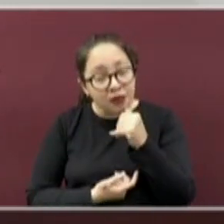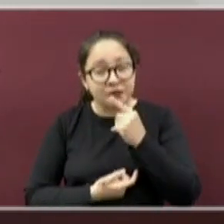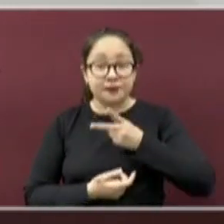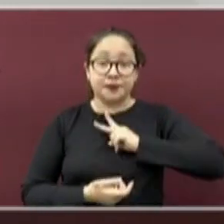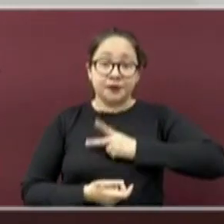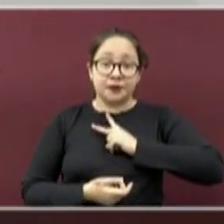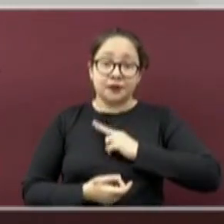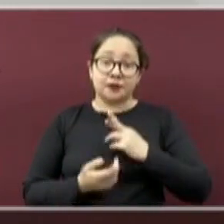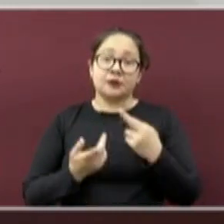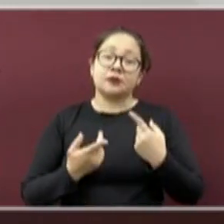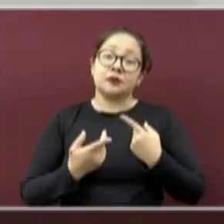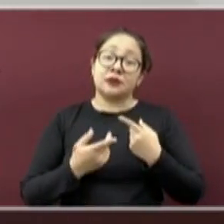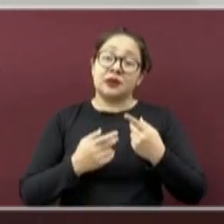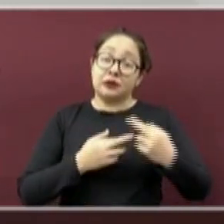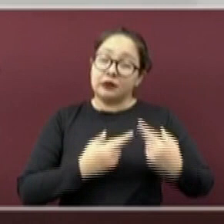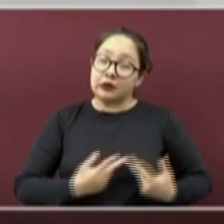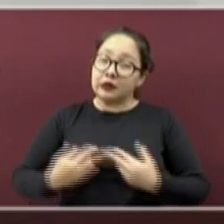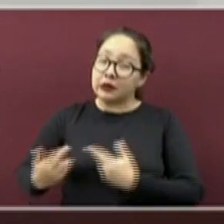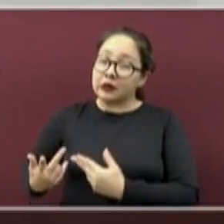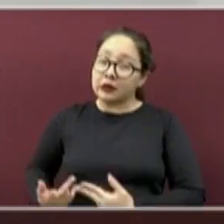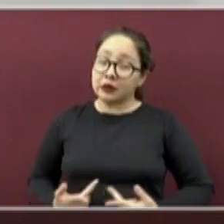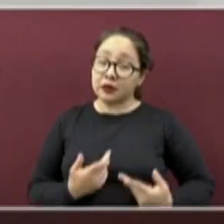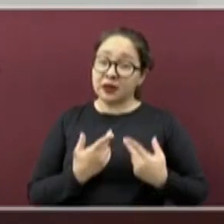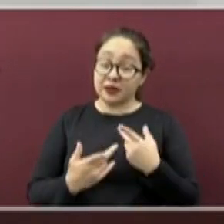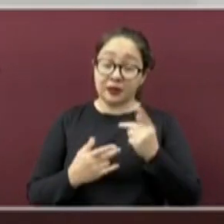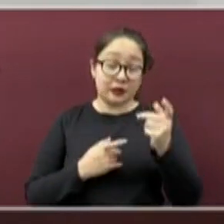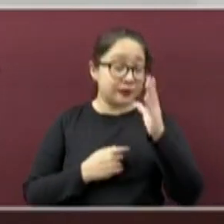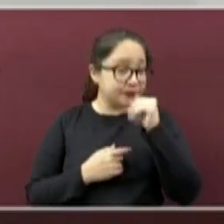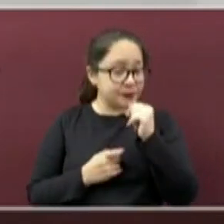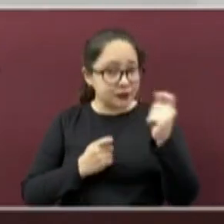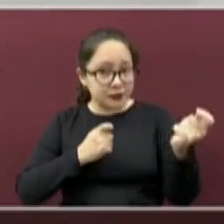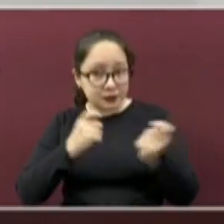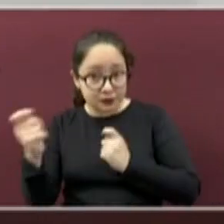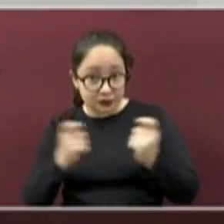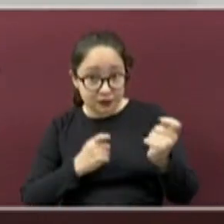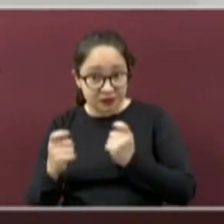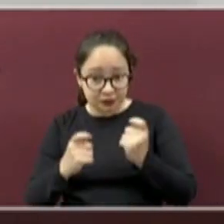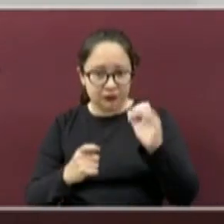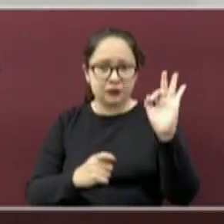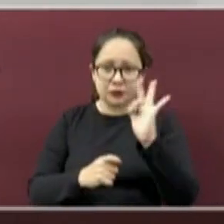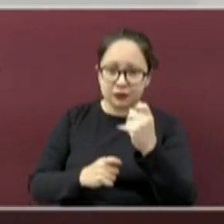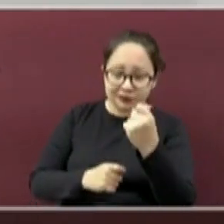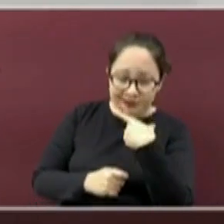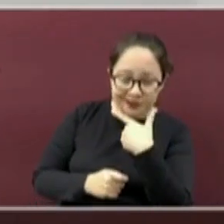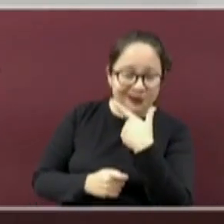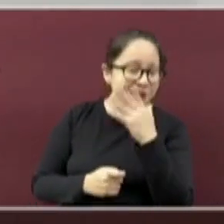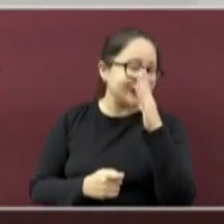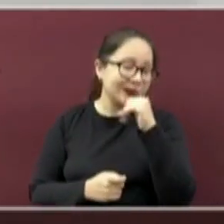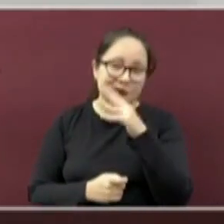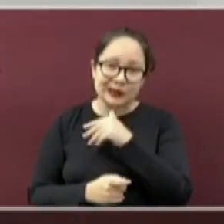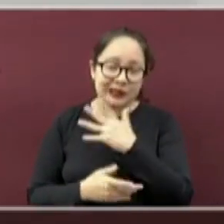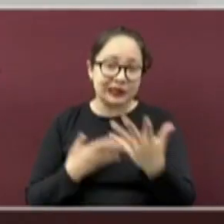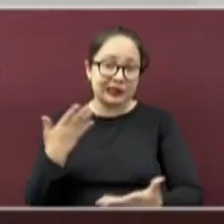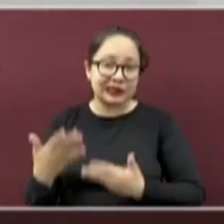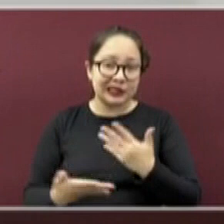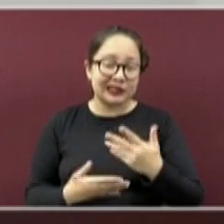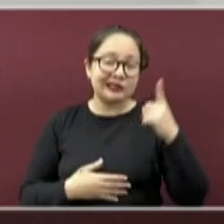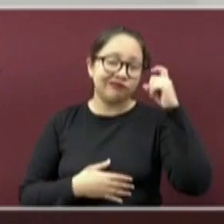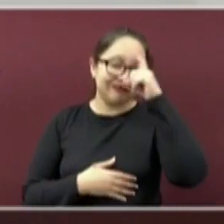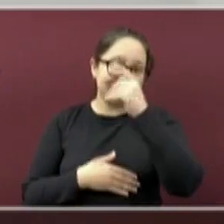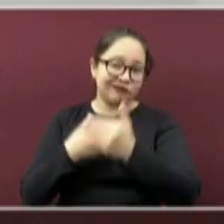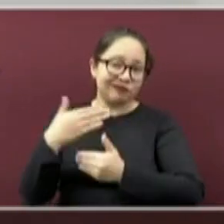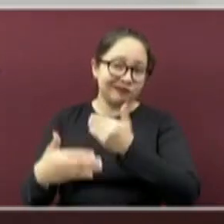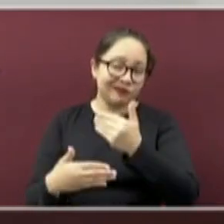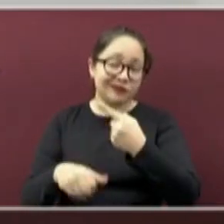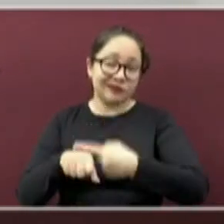genera estragos que difícilmente se pueden controlar aún con la mejor atención. Es por eso que si usted vive con